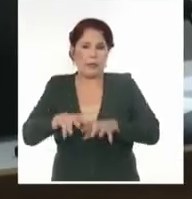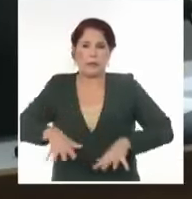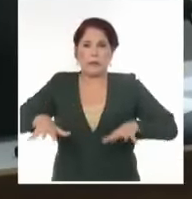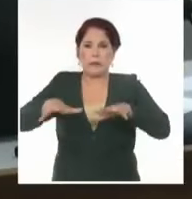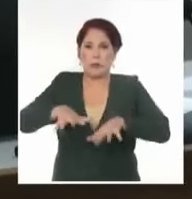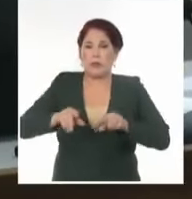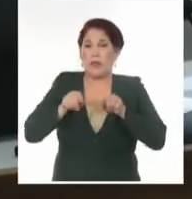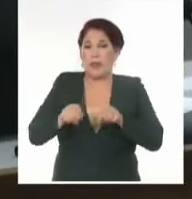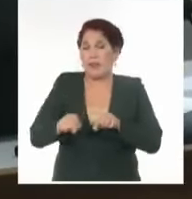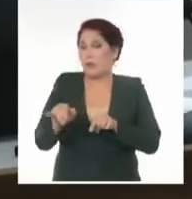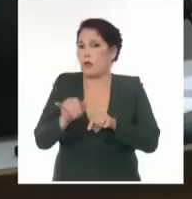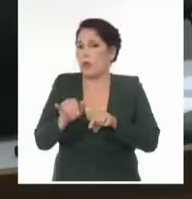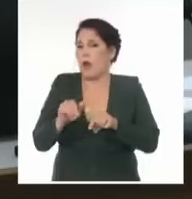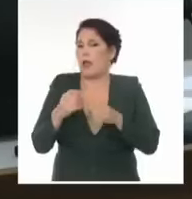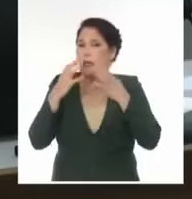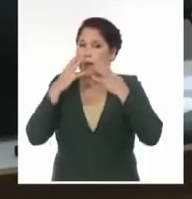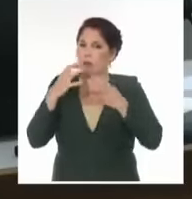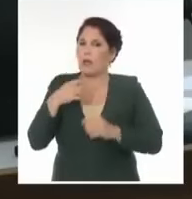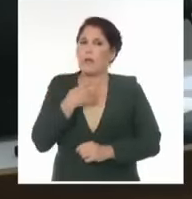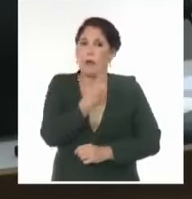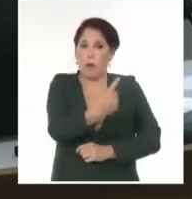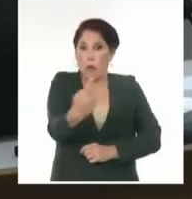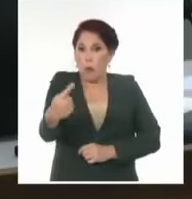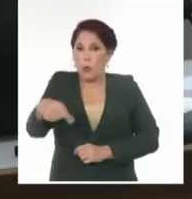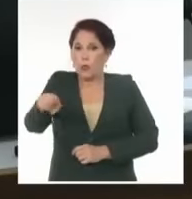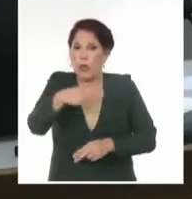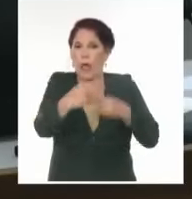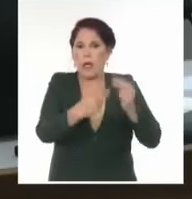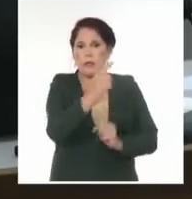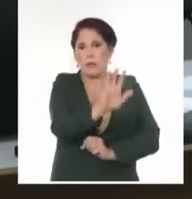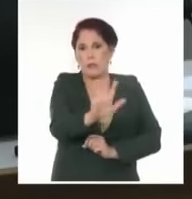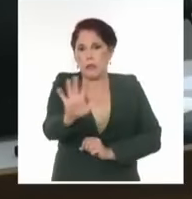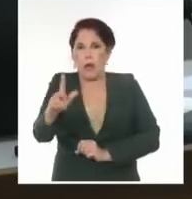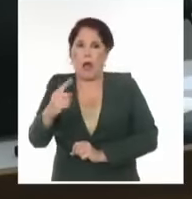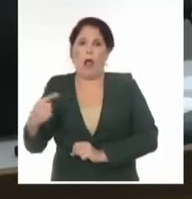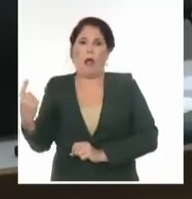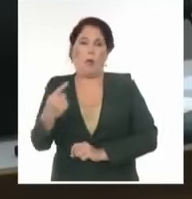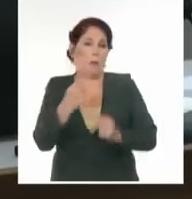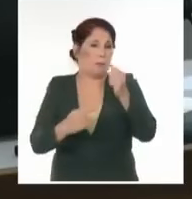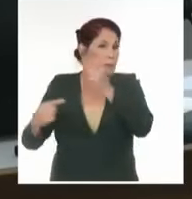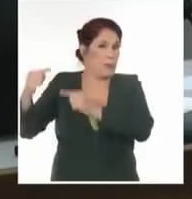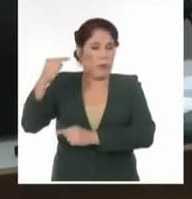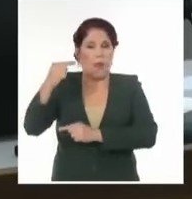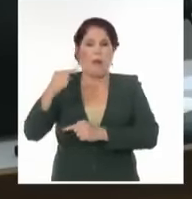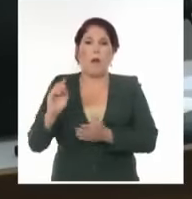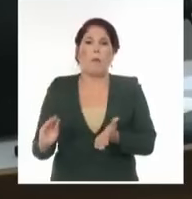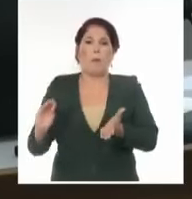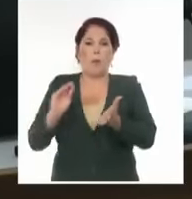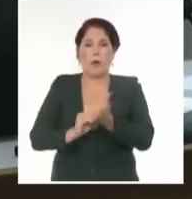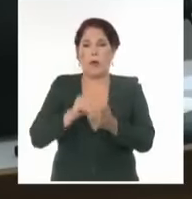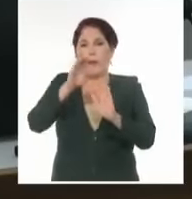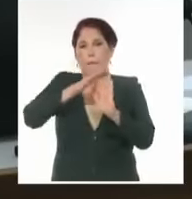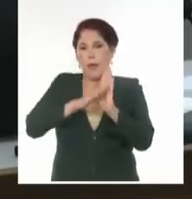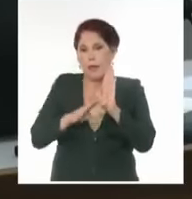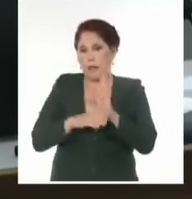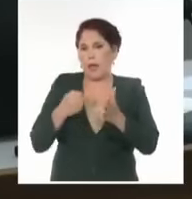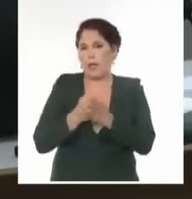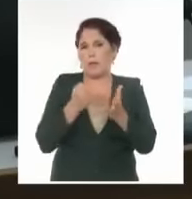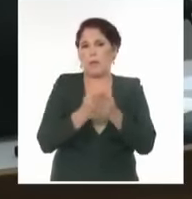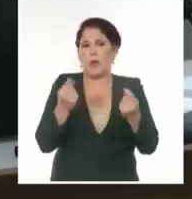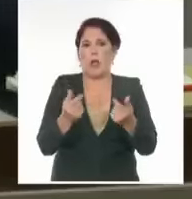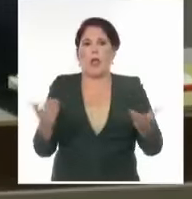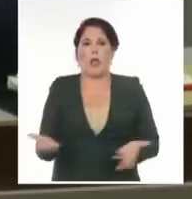se traduce en hacer cada cual lo que le corresponde. Destacó también como prioridades la implementación de las medidas para impulsar la